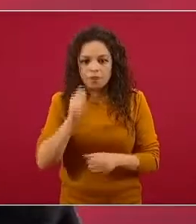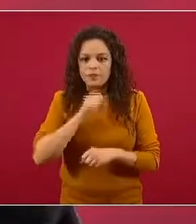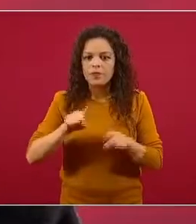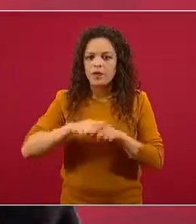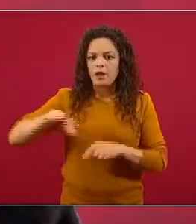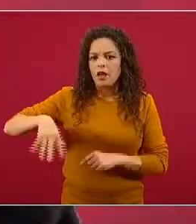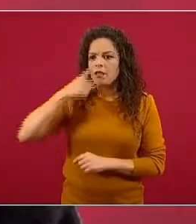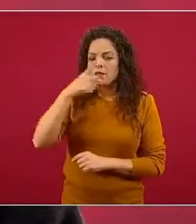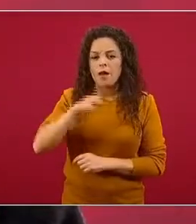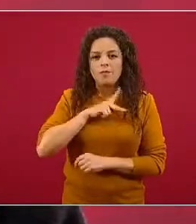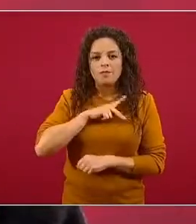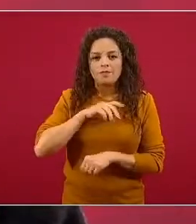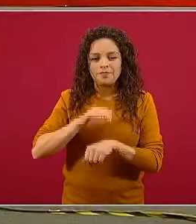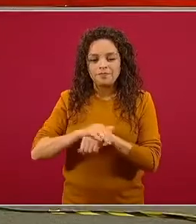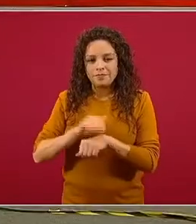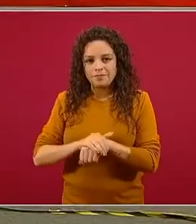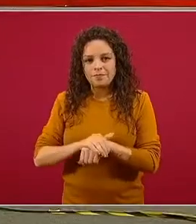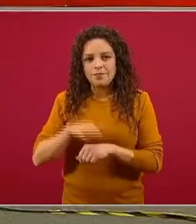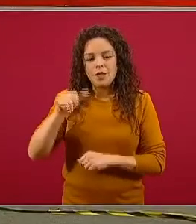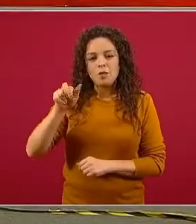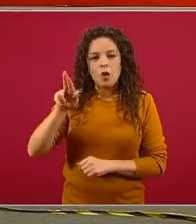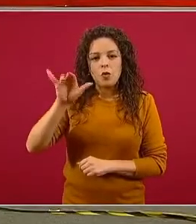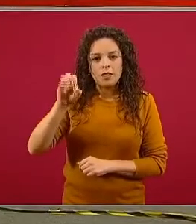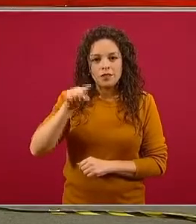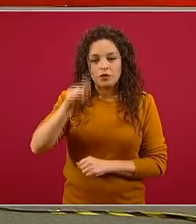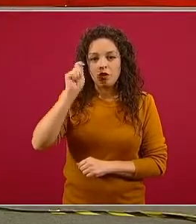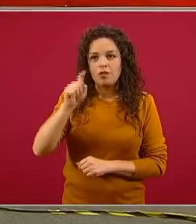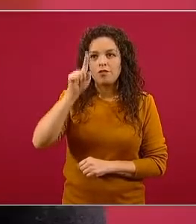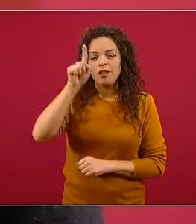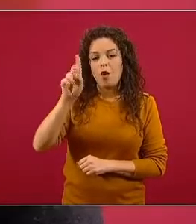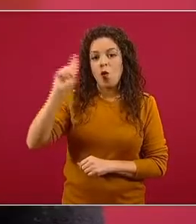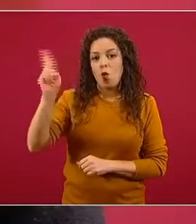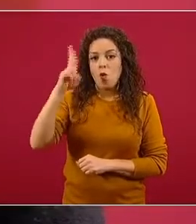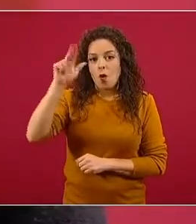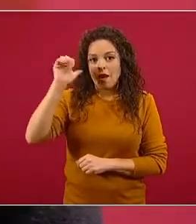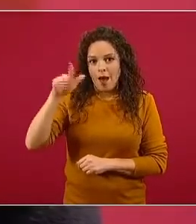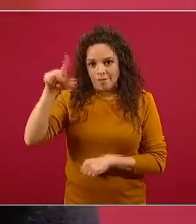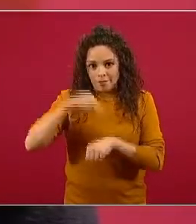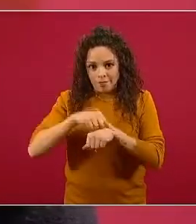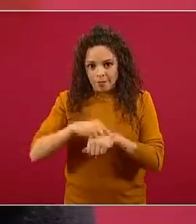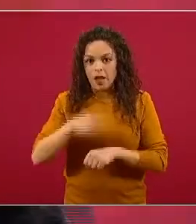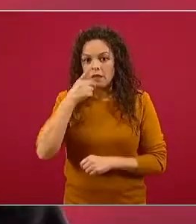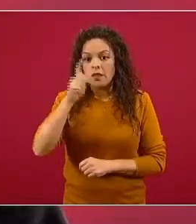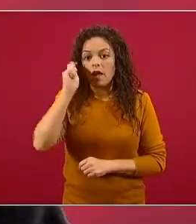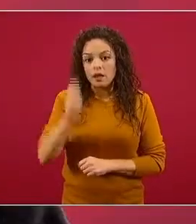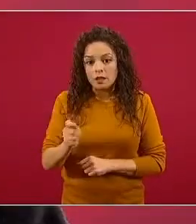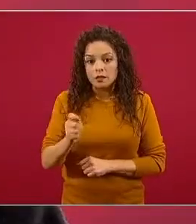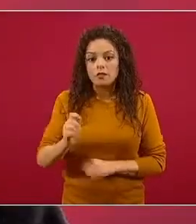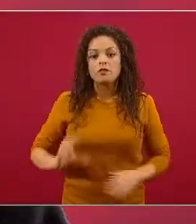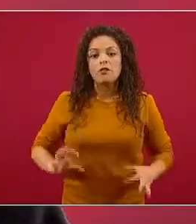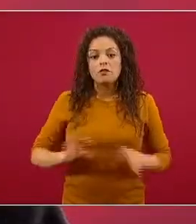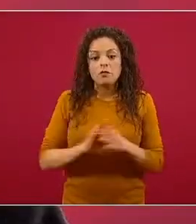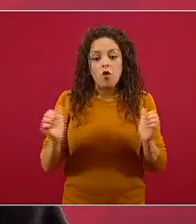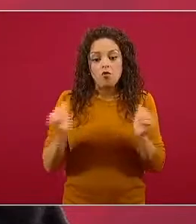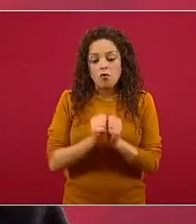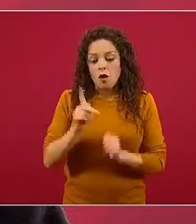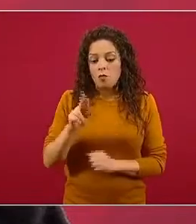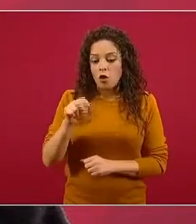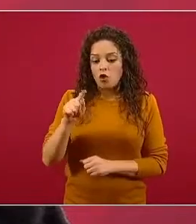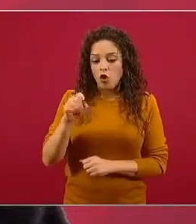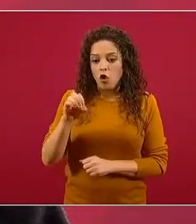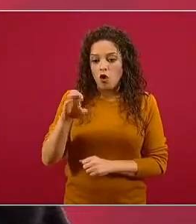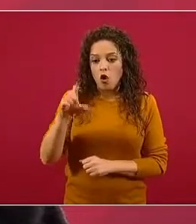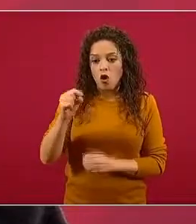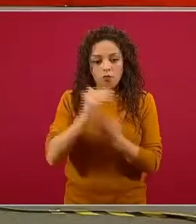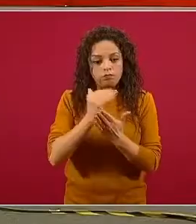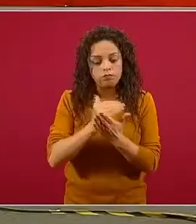Rodríguez, vocero de la UNAM para el tema de COVID, de personas que son seleccionadas de acuerdo a un protocolo riguroso. En el caso